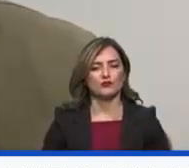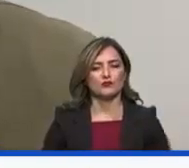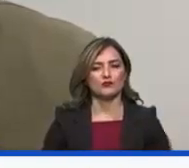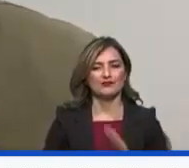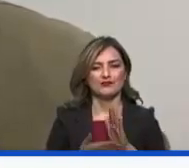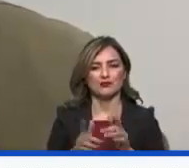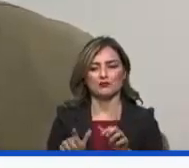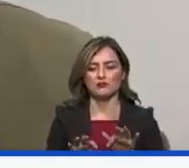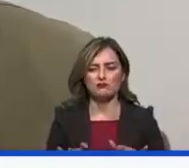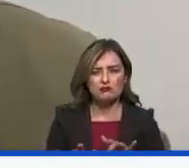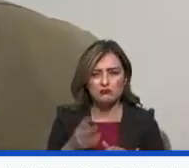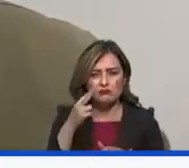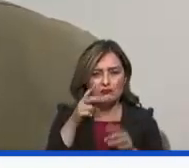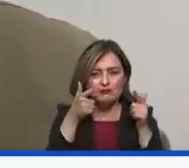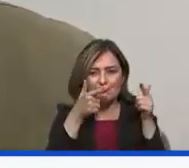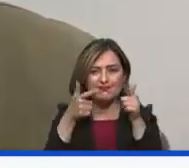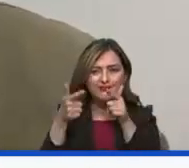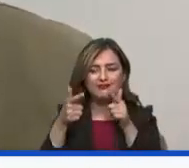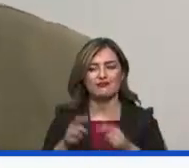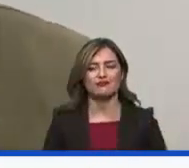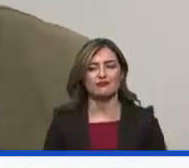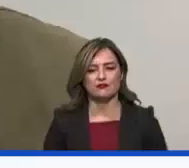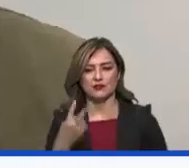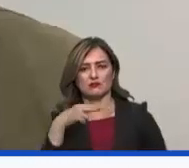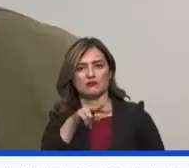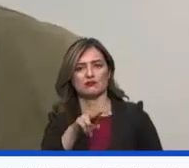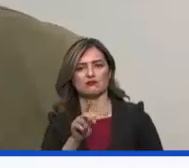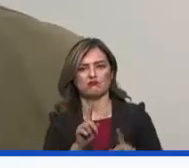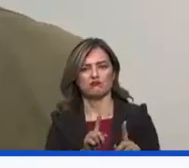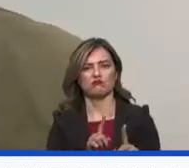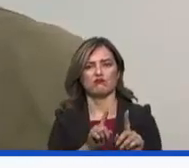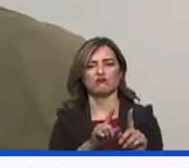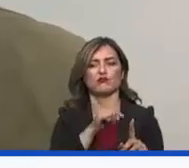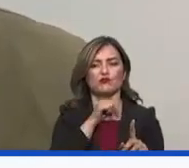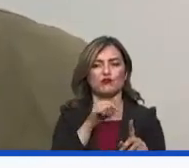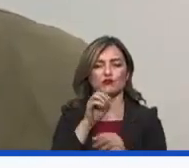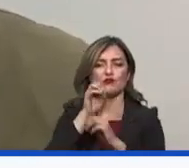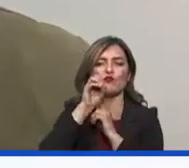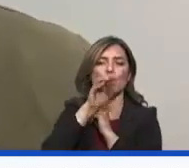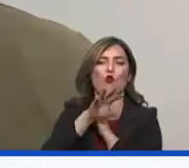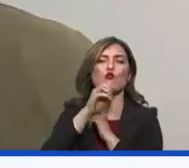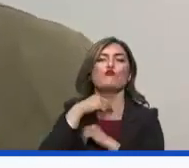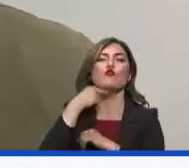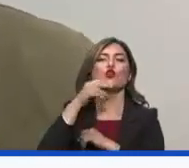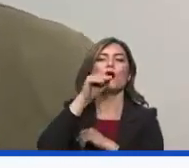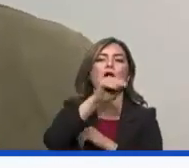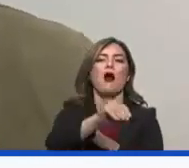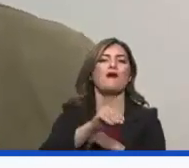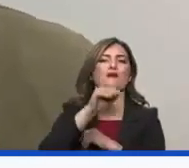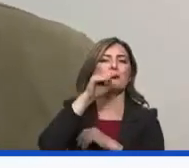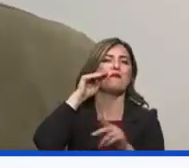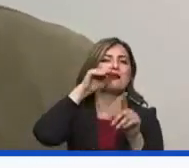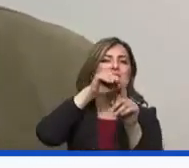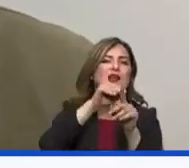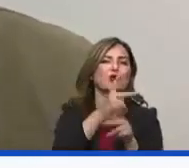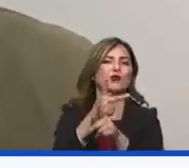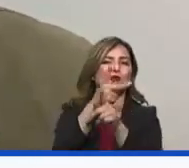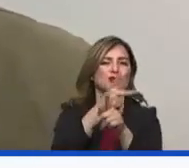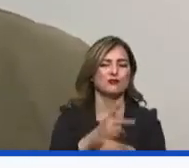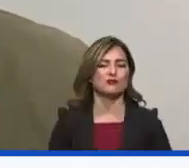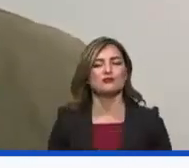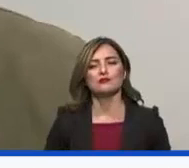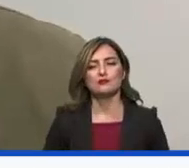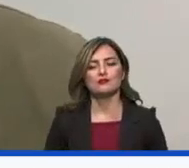del monitoreo de la vigilancia, al ver alguna situación sospechosa, mediante esta megafonía IP puede dar un mensaje de alerta o